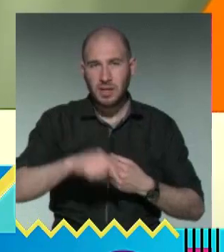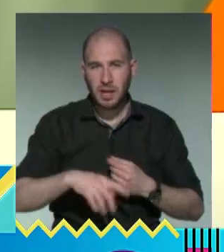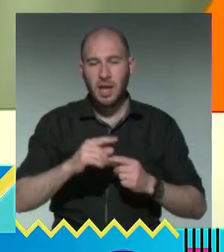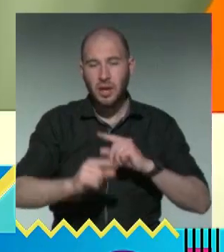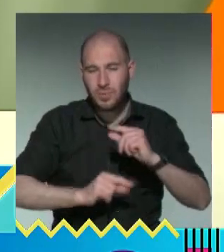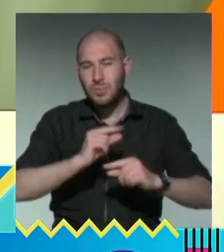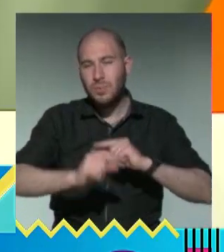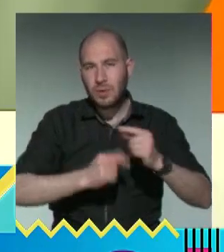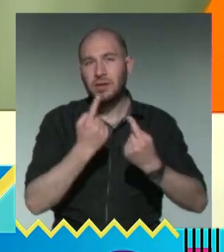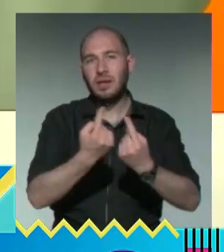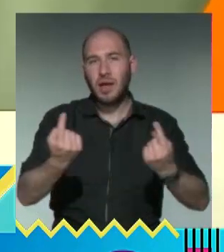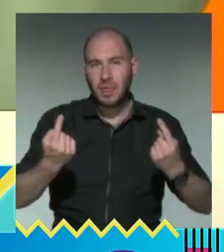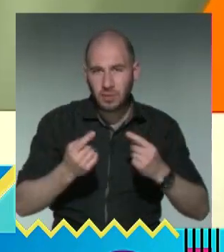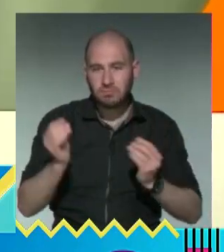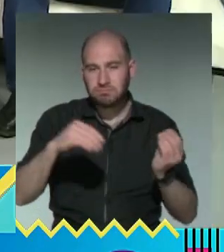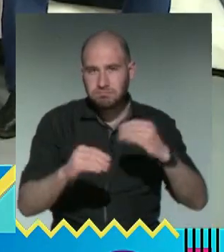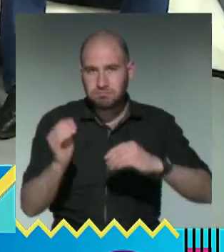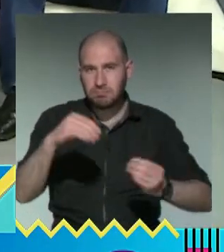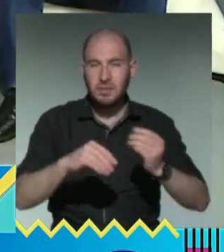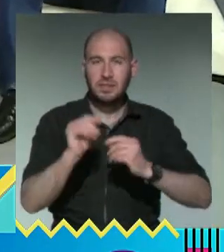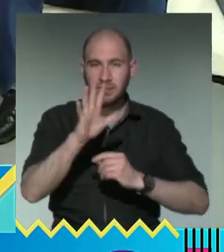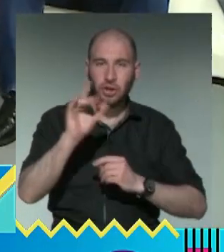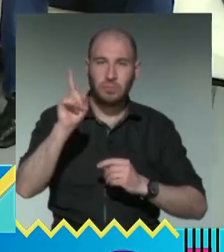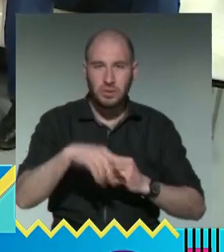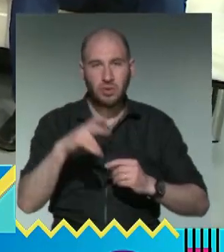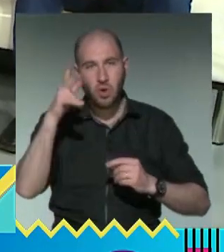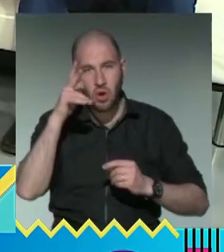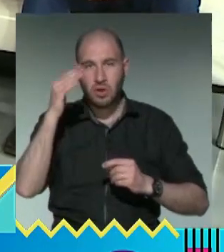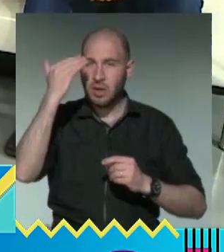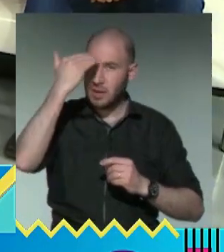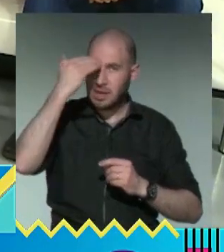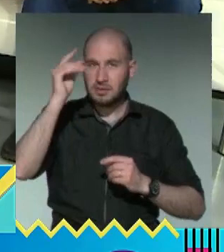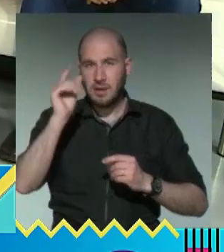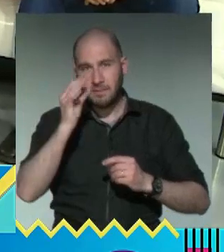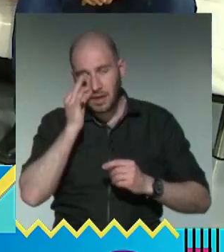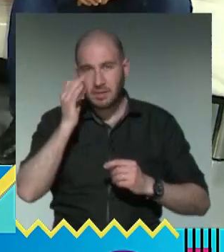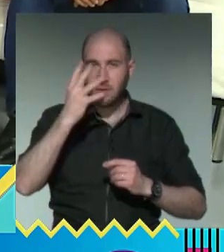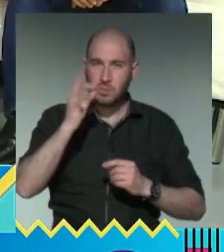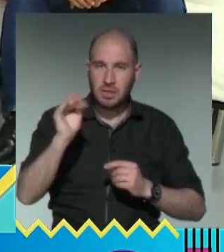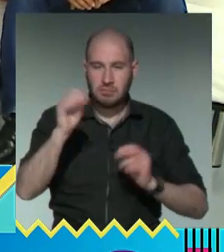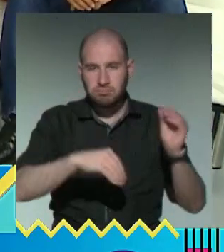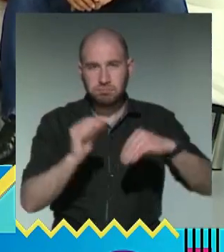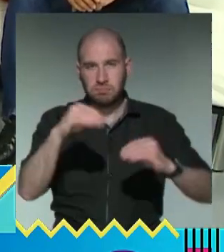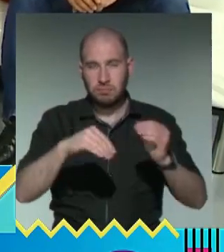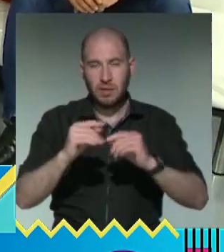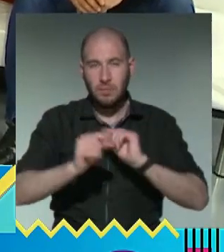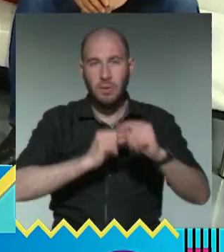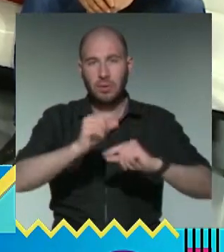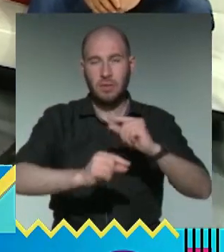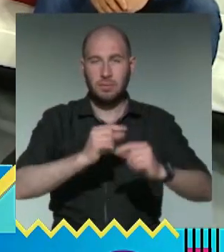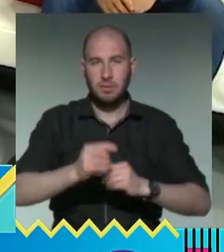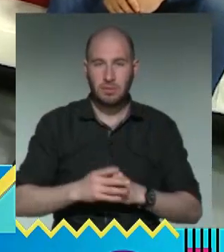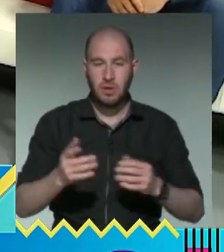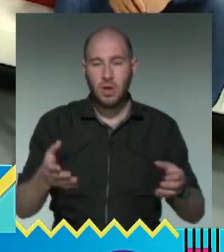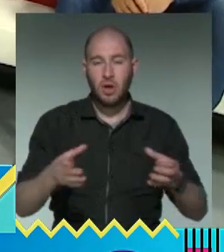a poquito cada uno de ellos pueda ir sumando un 5%, un 8%, un 15%, un 20%, un 40%, y de a poquito ir